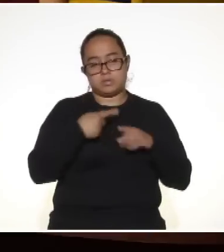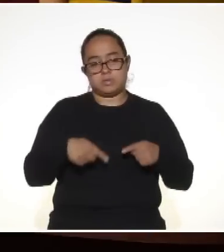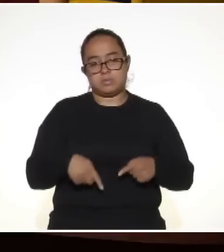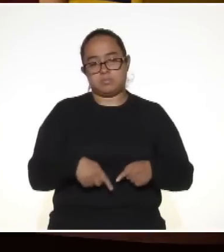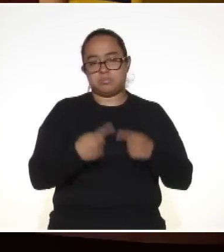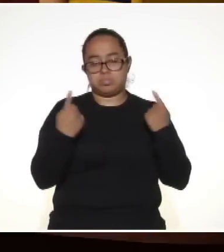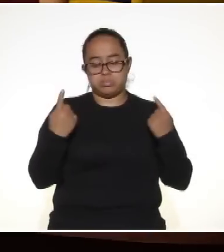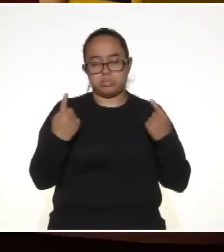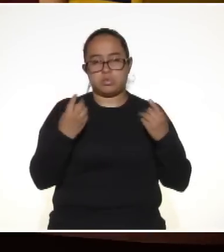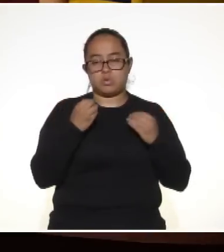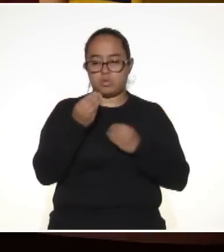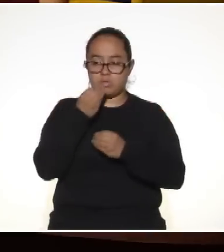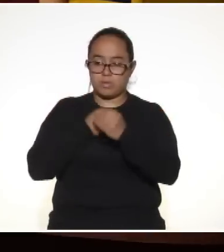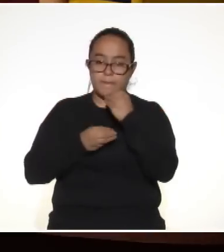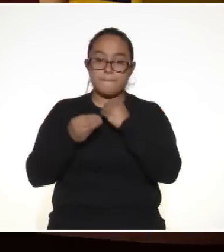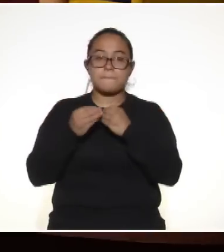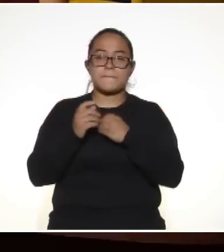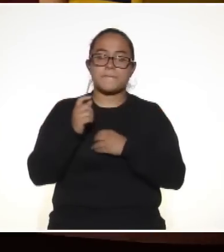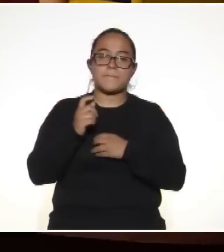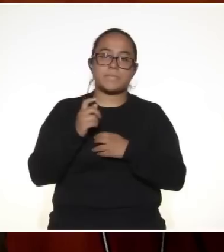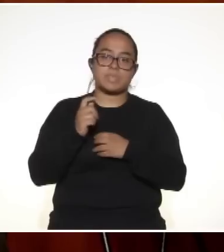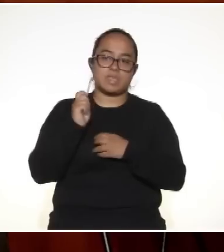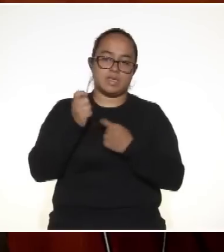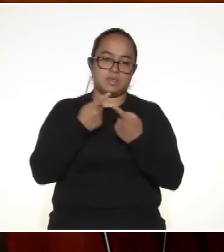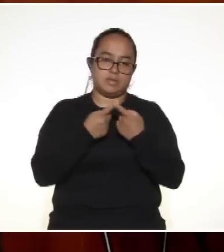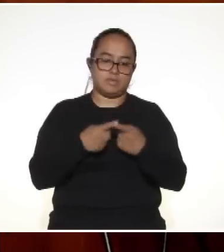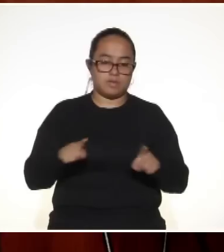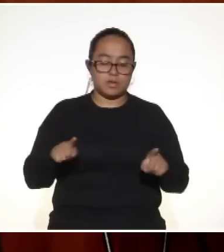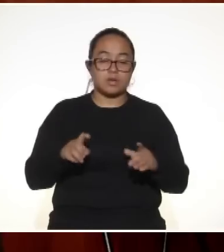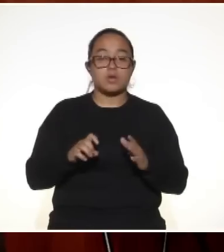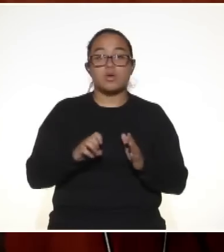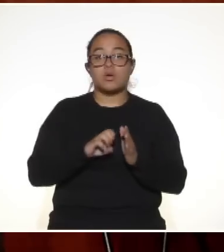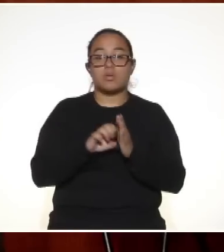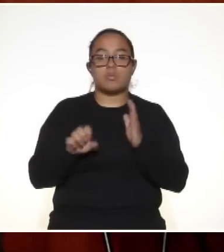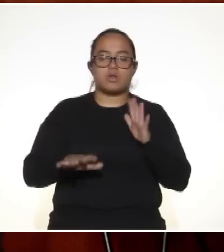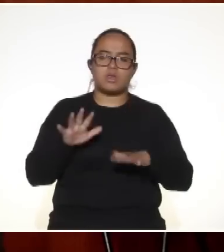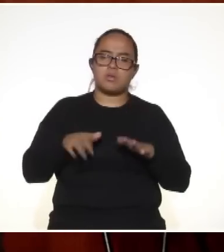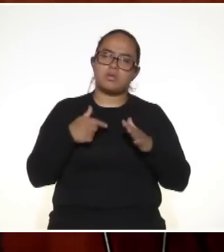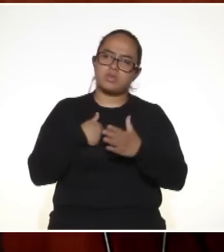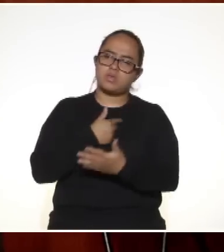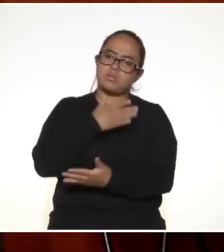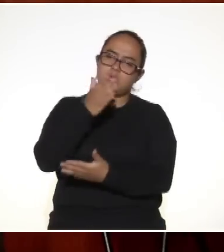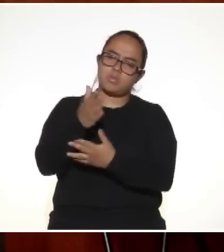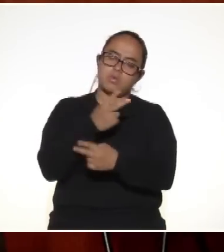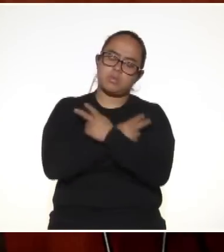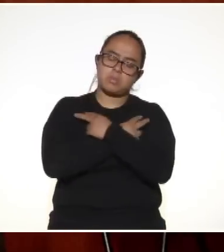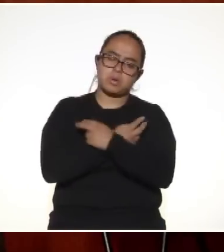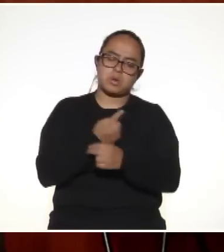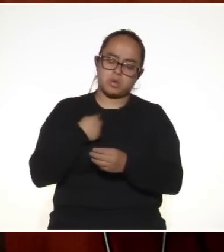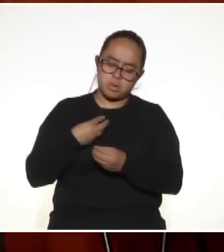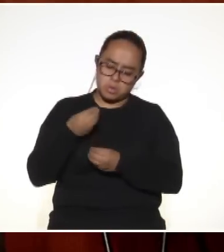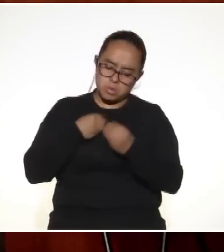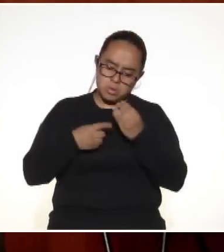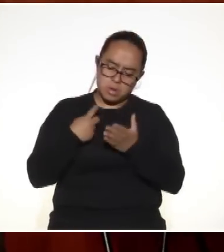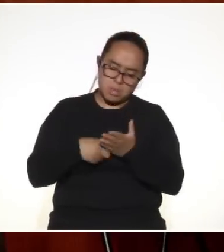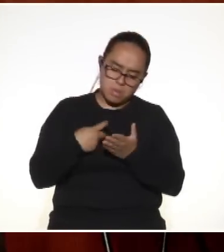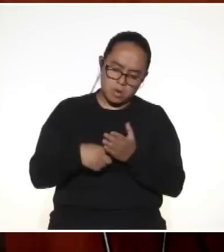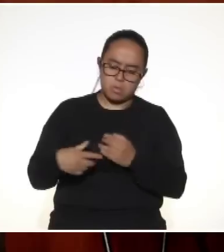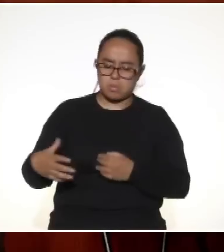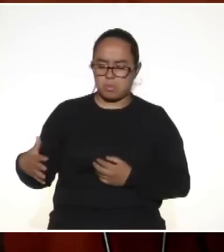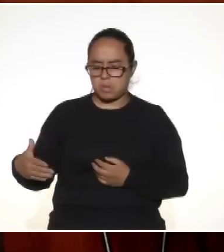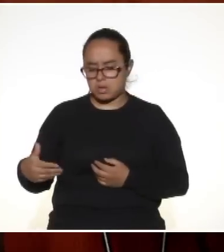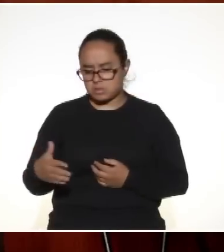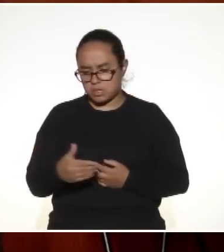una alergia a los alimentos, ¿eh? Porque también de pronto nos vamos de vacaciones y comemos camarón, pescado